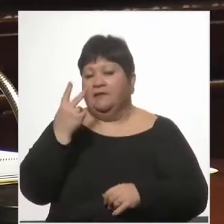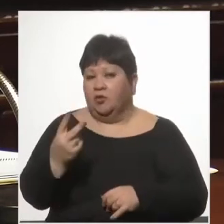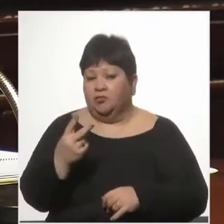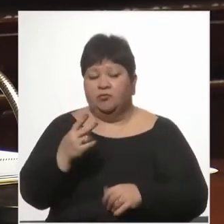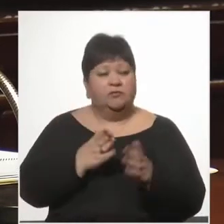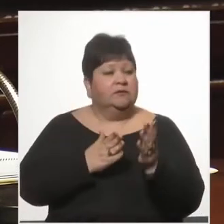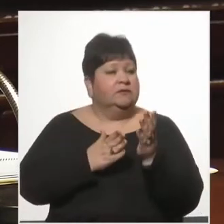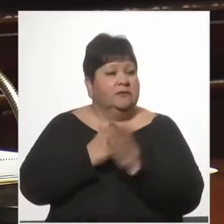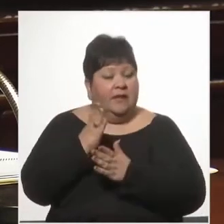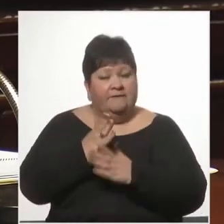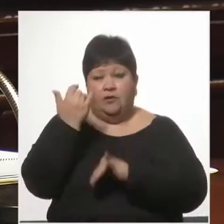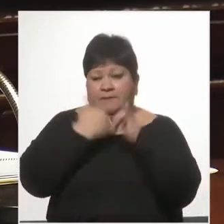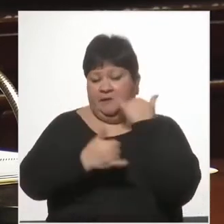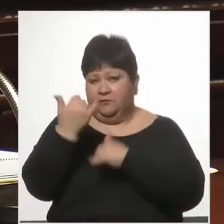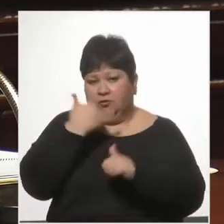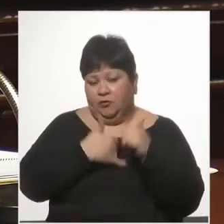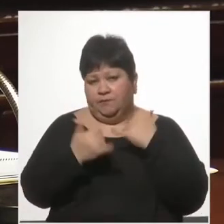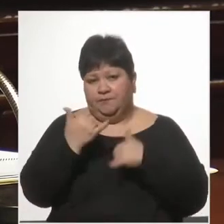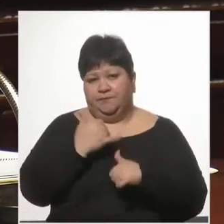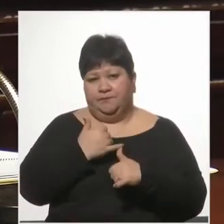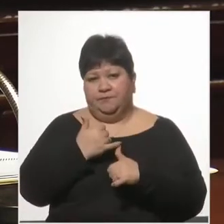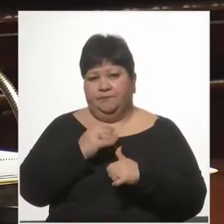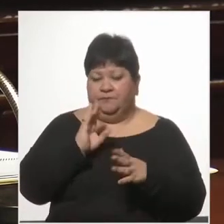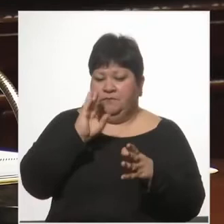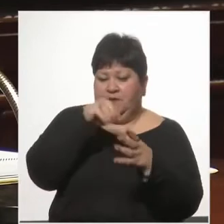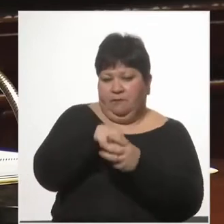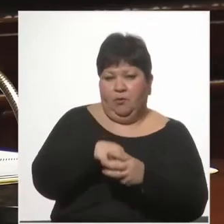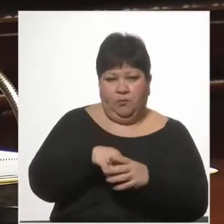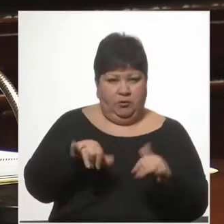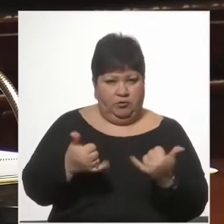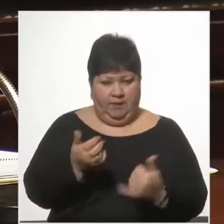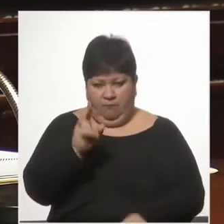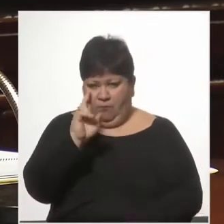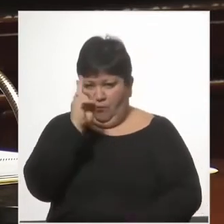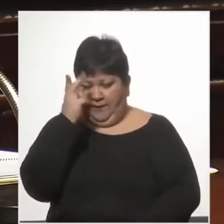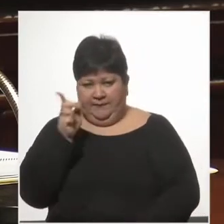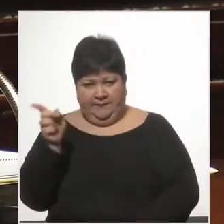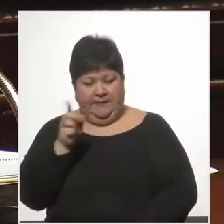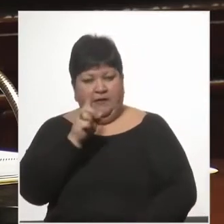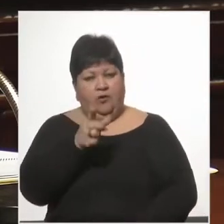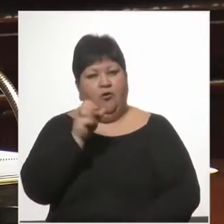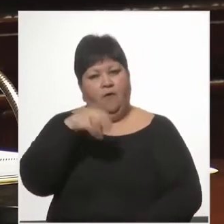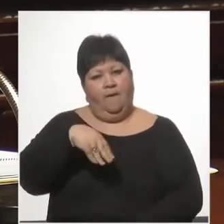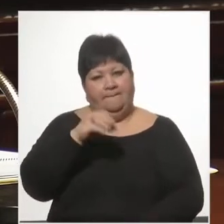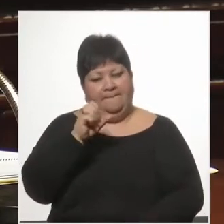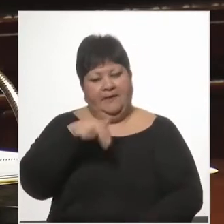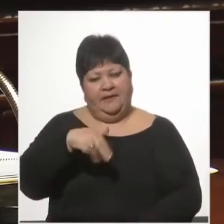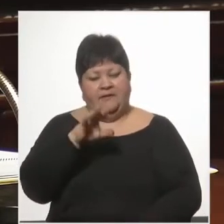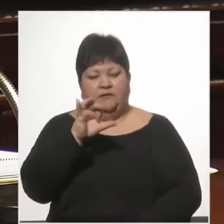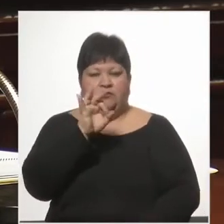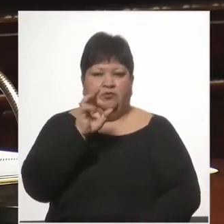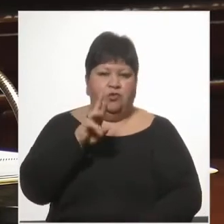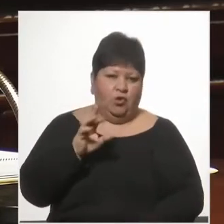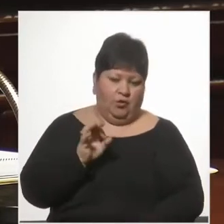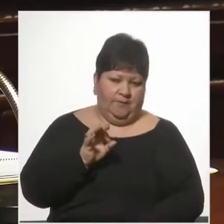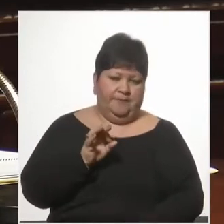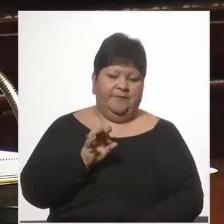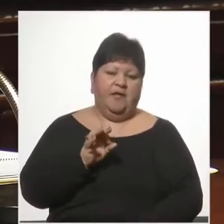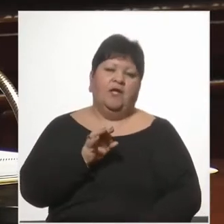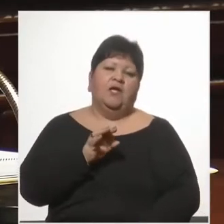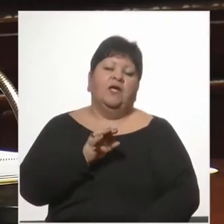información de que se estaba involucrado en su muerte. El Tribunal de Honor se lo comunica